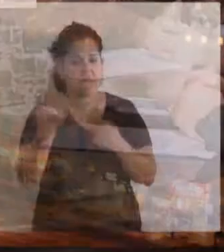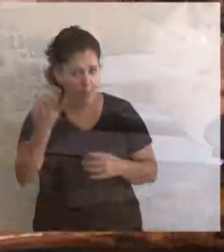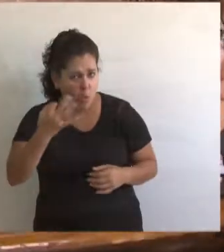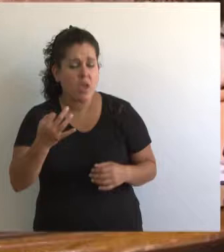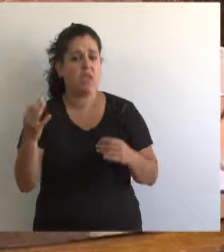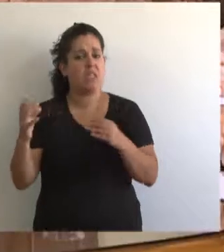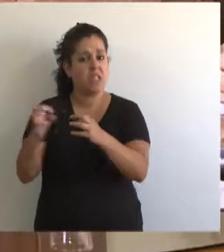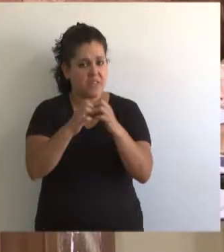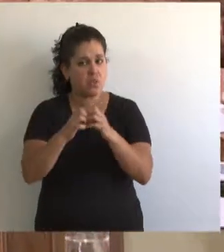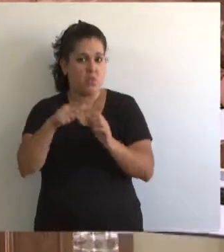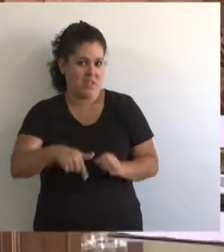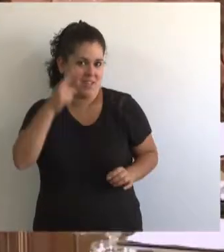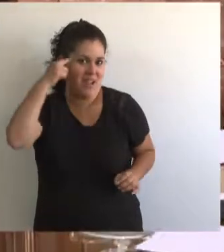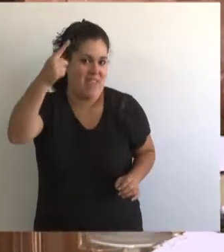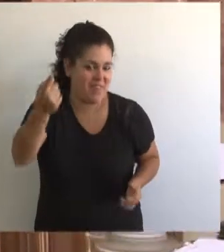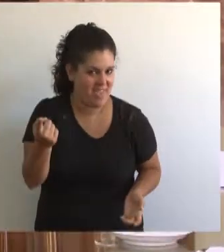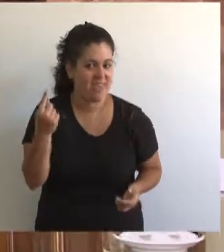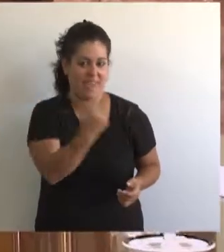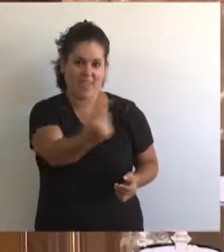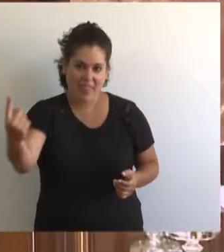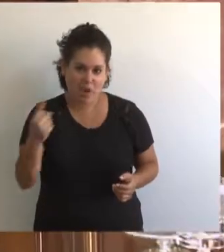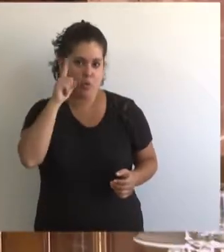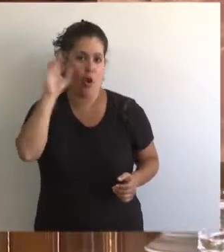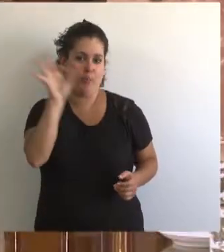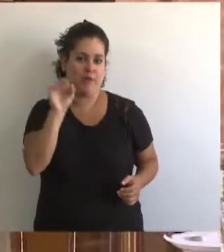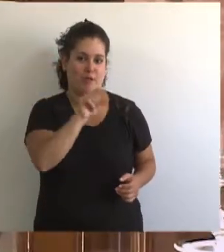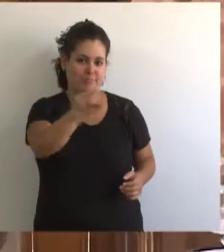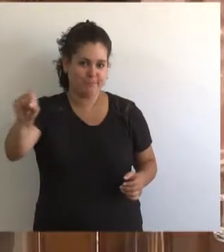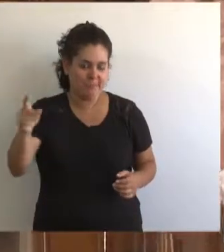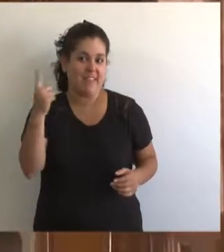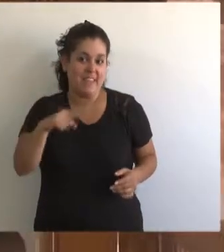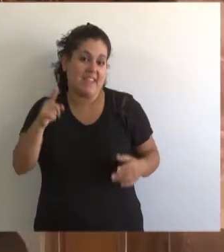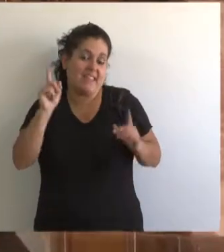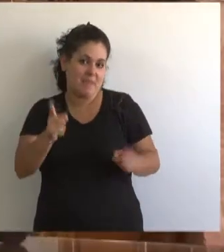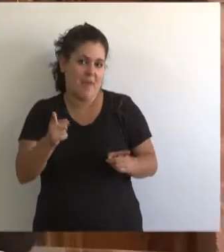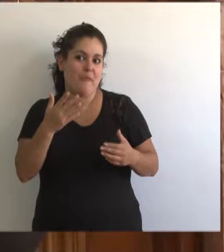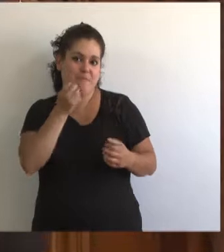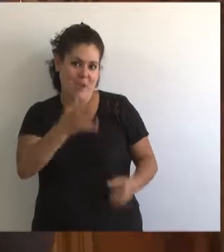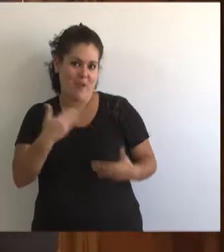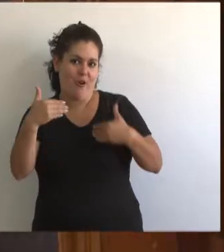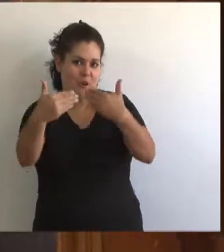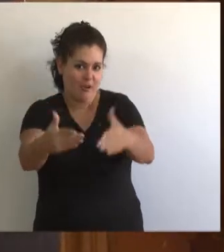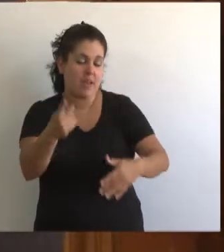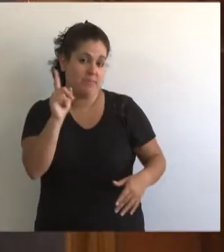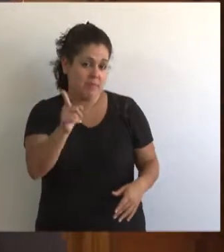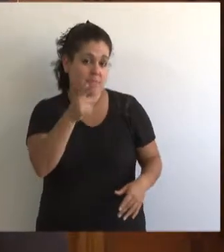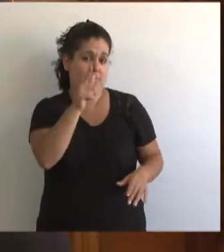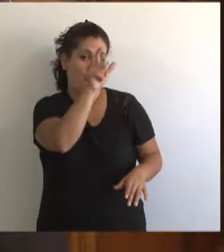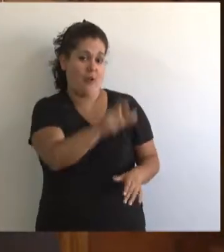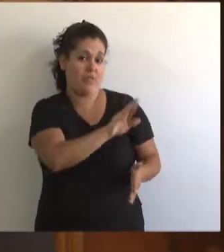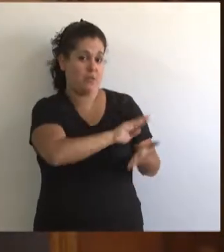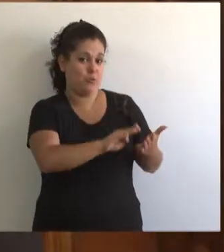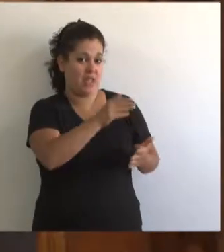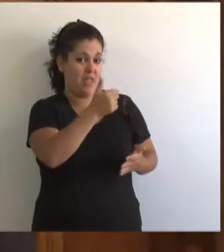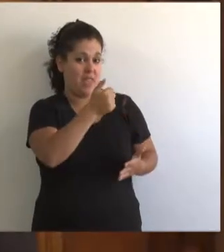Está muy bien, ¿no?, que se discuta, esta es la idea, que cada uno dé su idea y que quizás se puedan enriquecer, porque como bien apuntaba